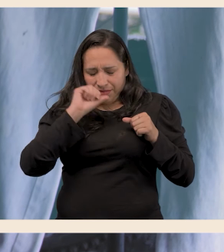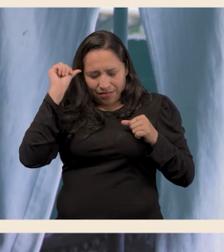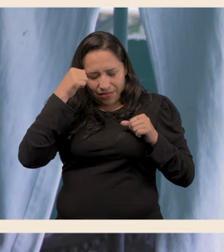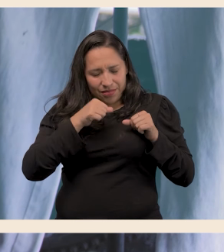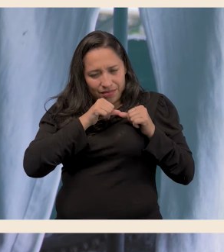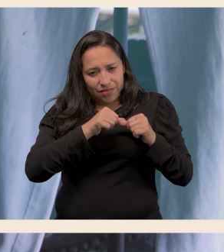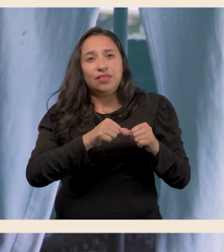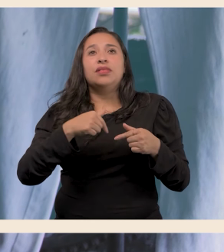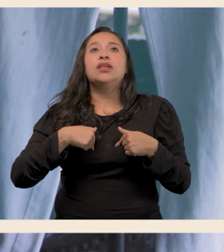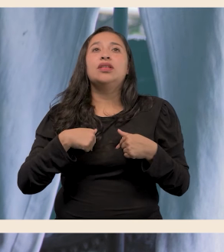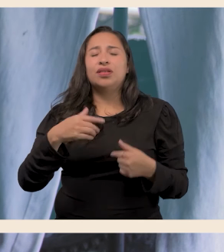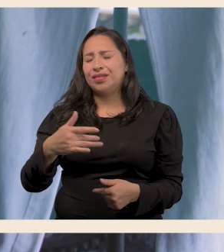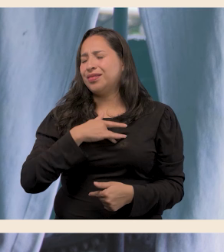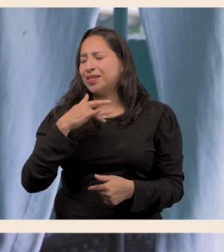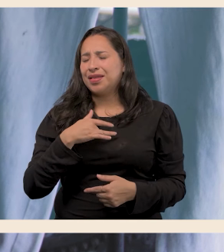revuelca.